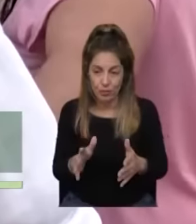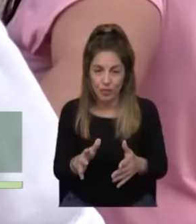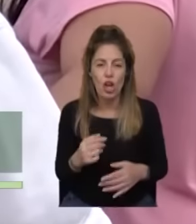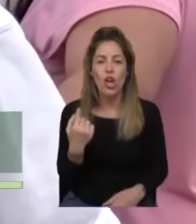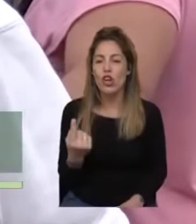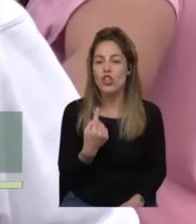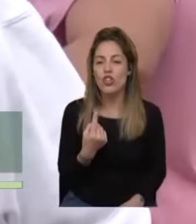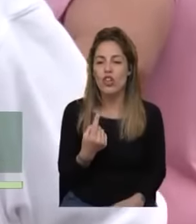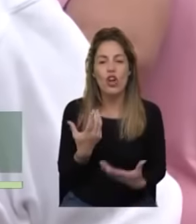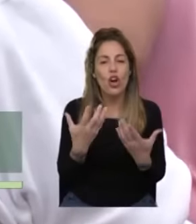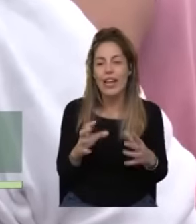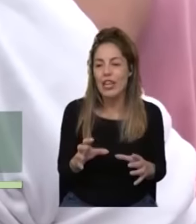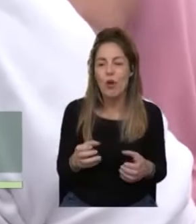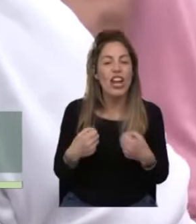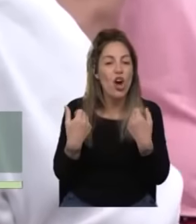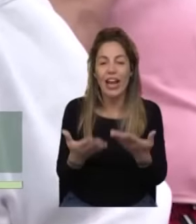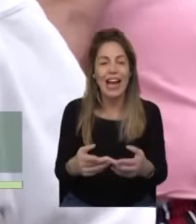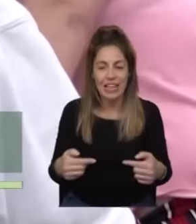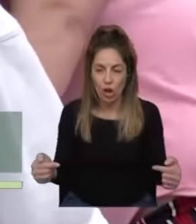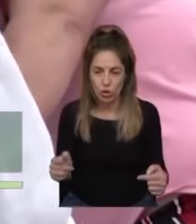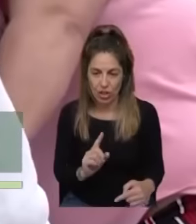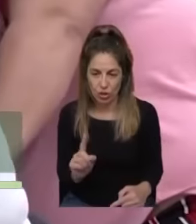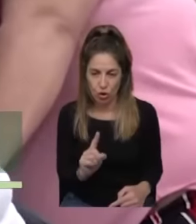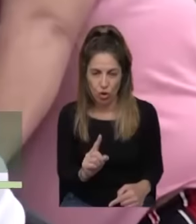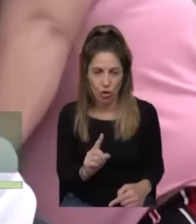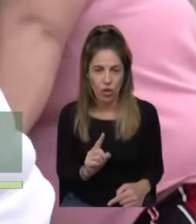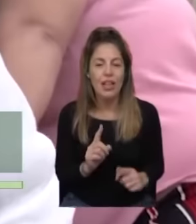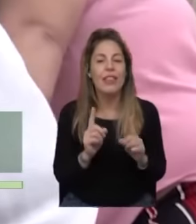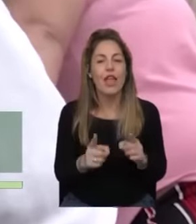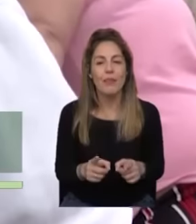Nosotros tampoco pretendemos que nos regalen las cosas, porque también estamos